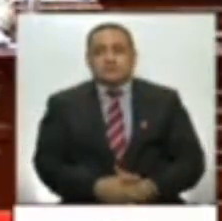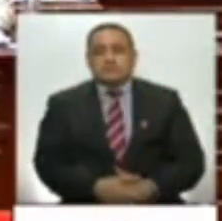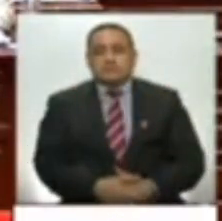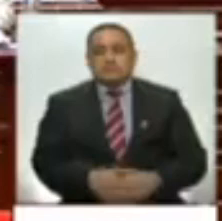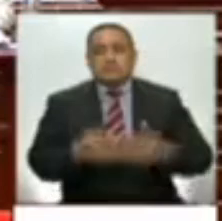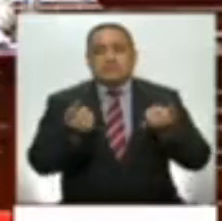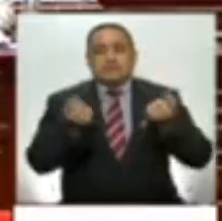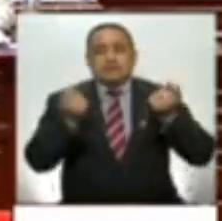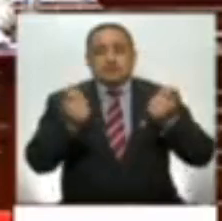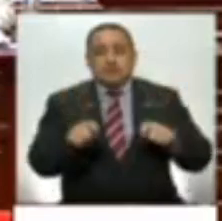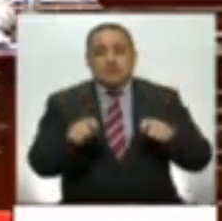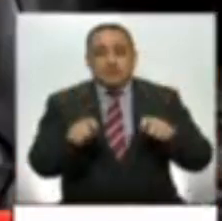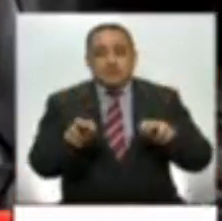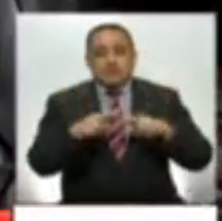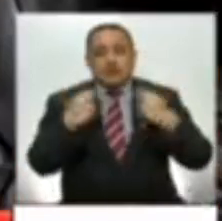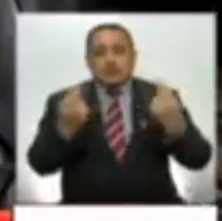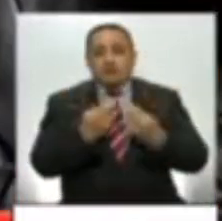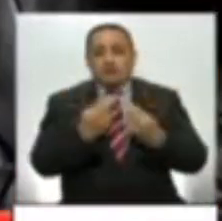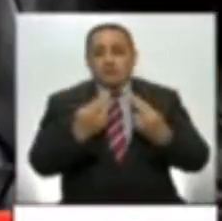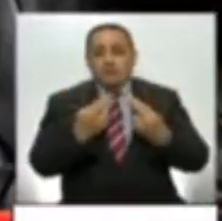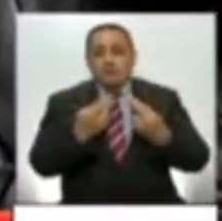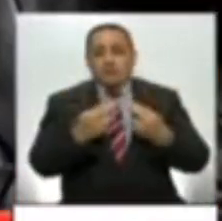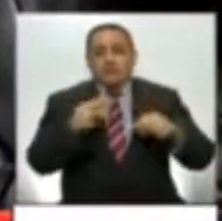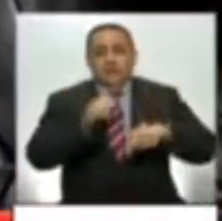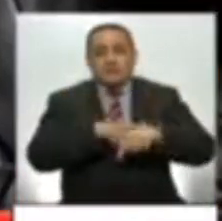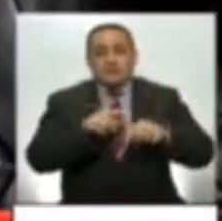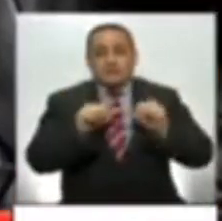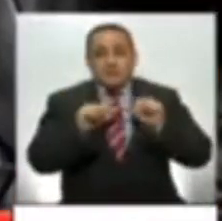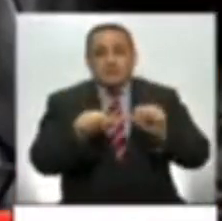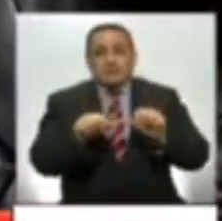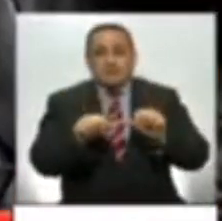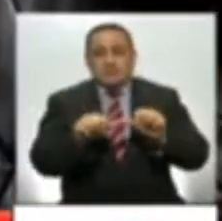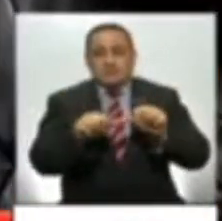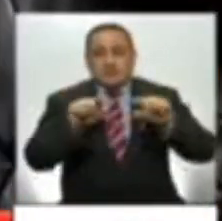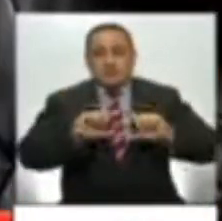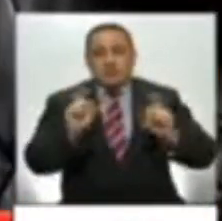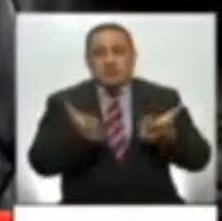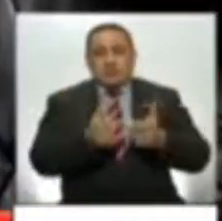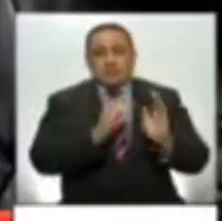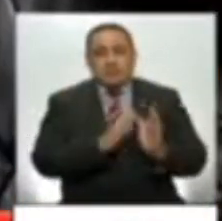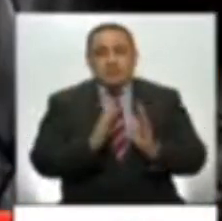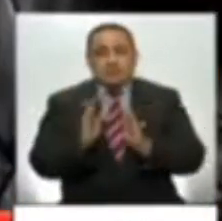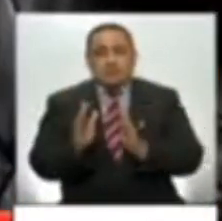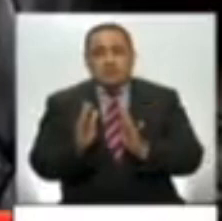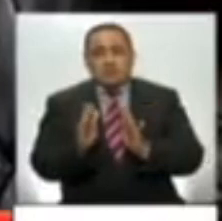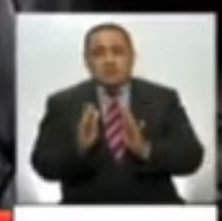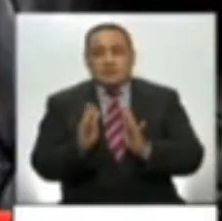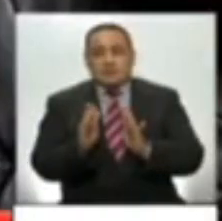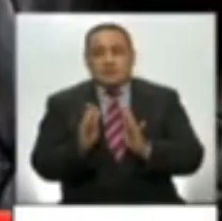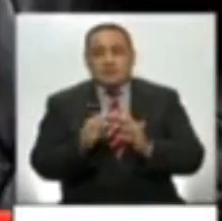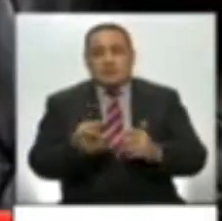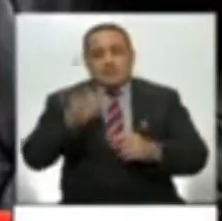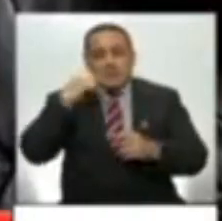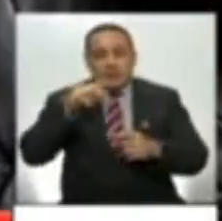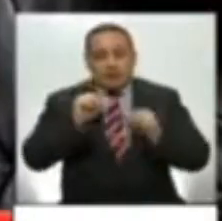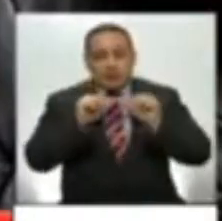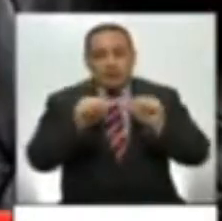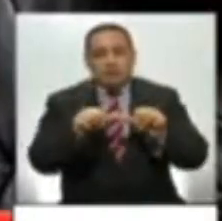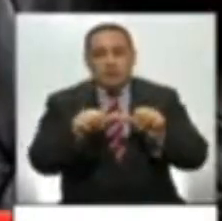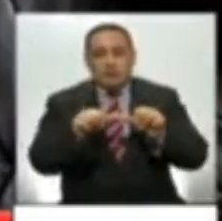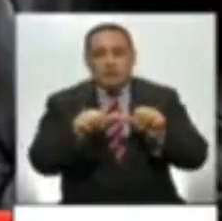Se suspende la sesión permanente de la Junta Preparatoria para